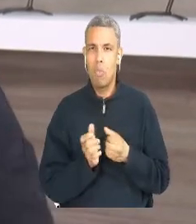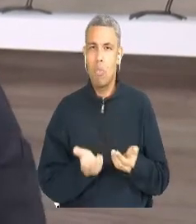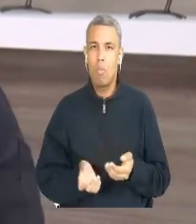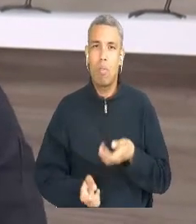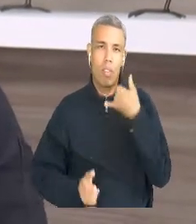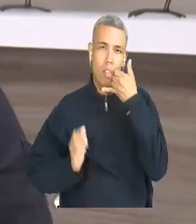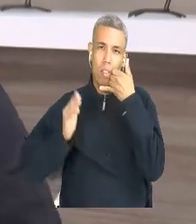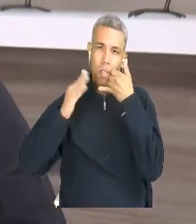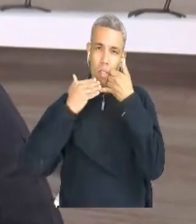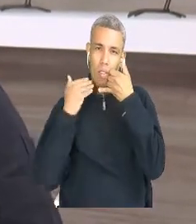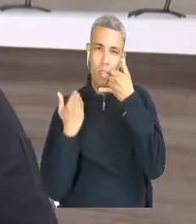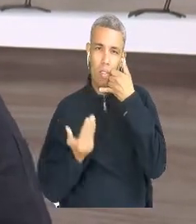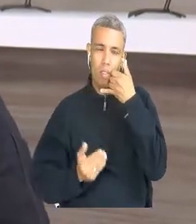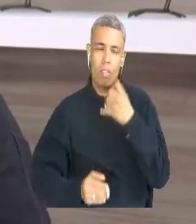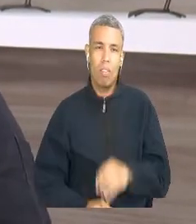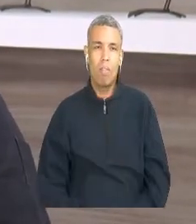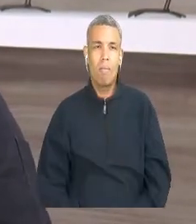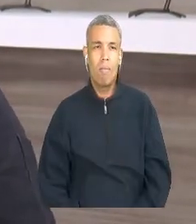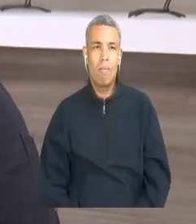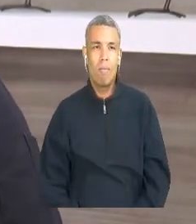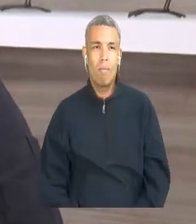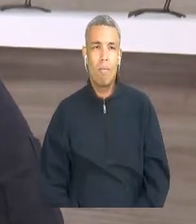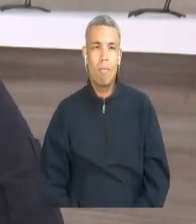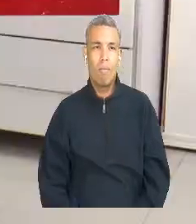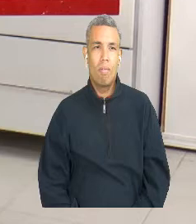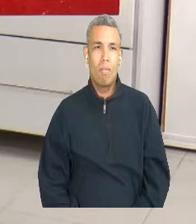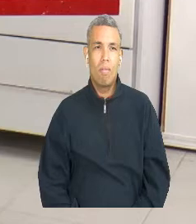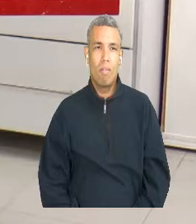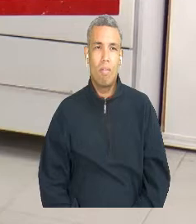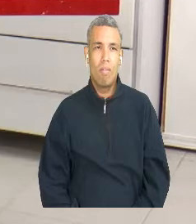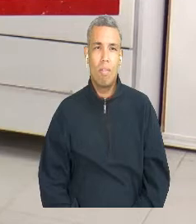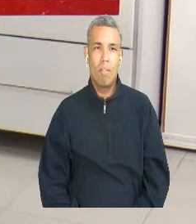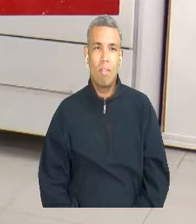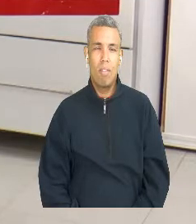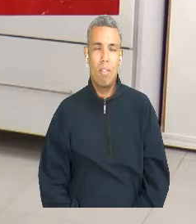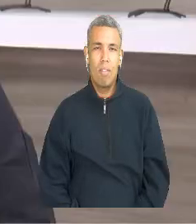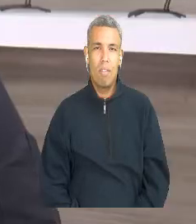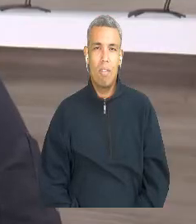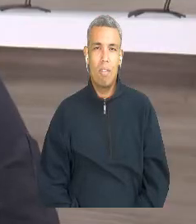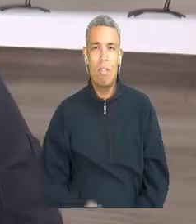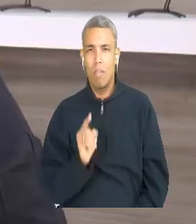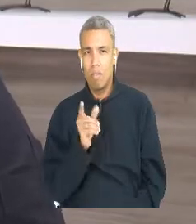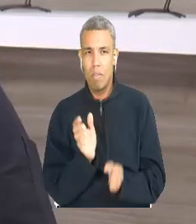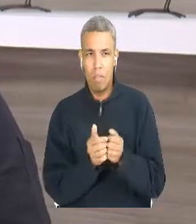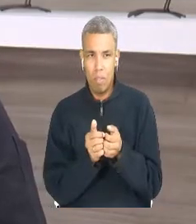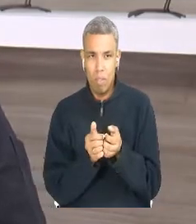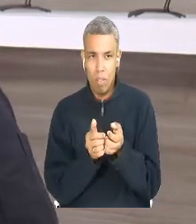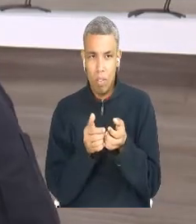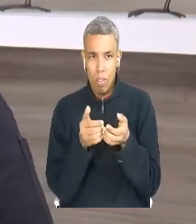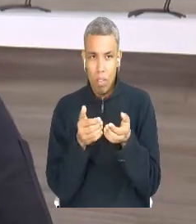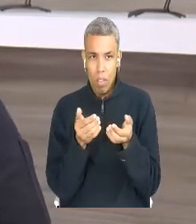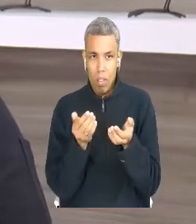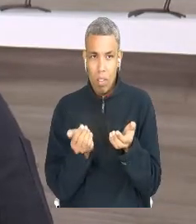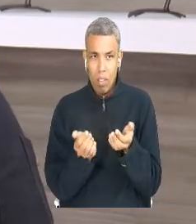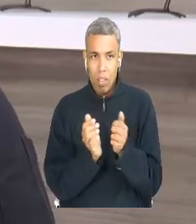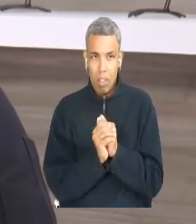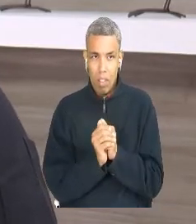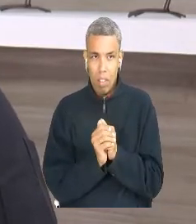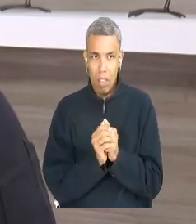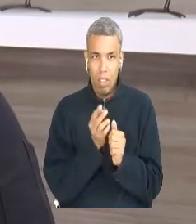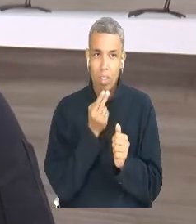Dios. Bendice a Dios. Bien, Victoria, caramba. Ah, bueno, encanta. Nora, feliz de escucharla. ¿Cómo vamos? ¿Sí ha estado con nosotros con las recetas